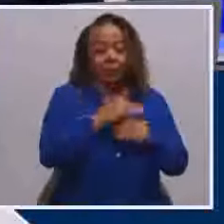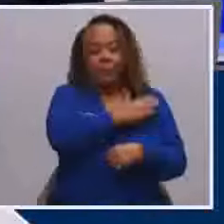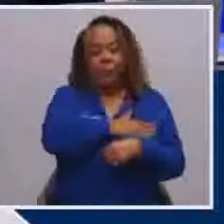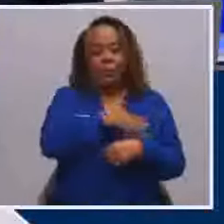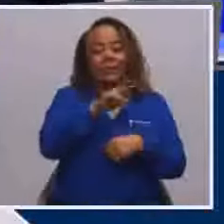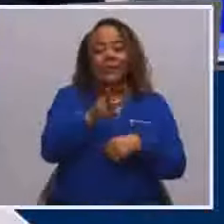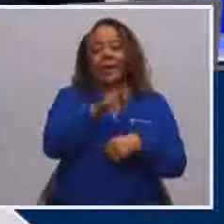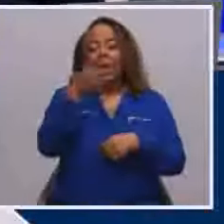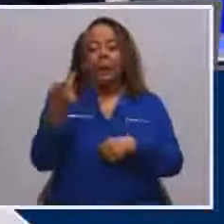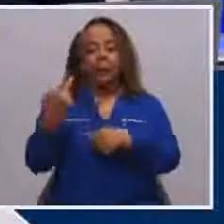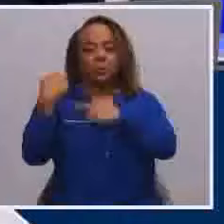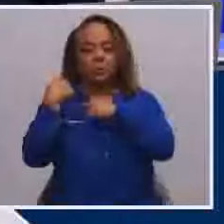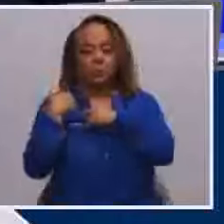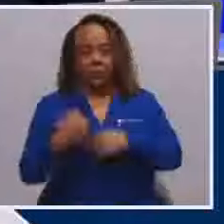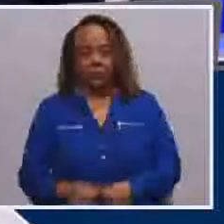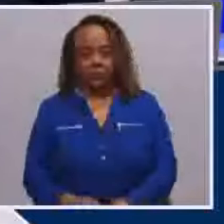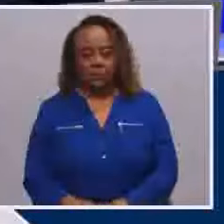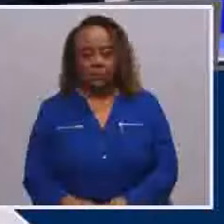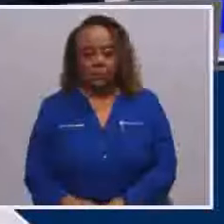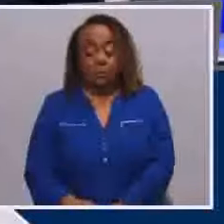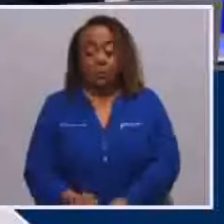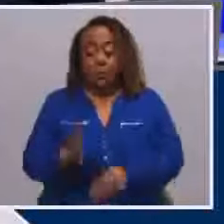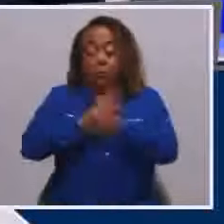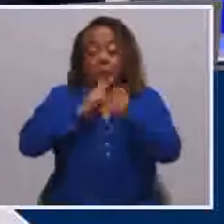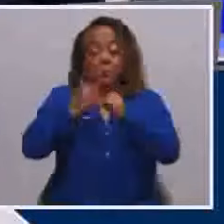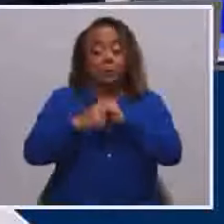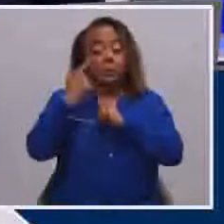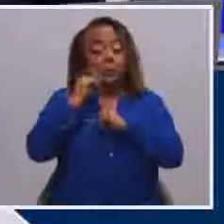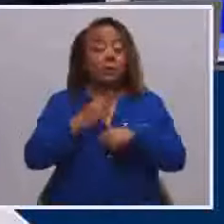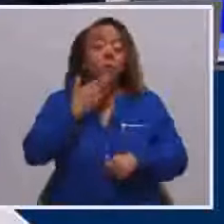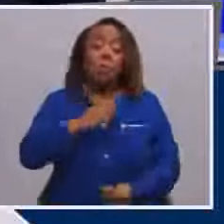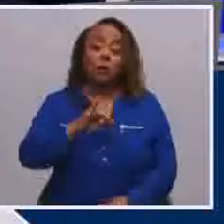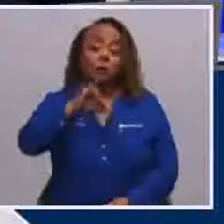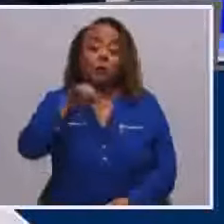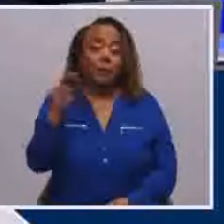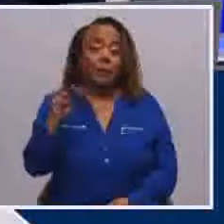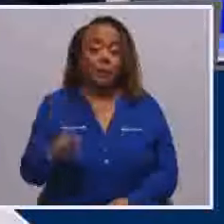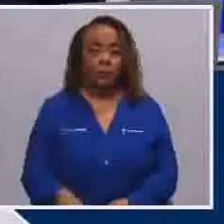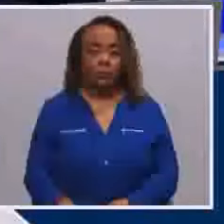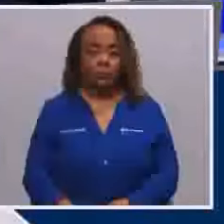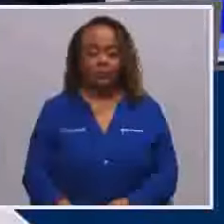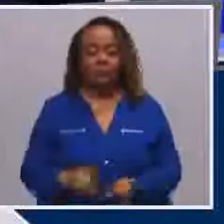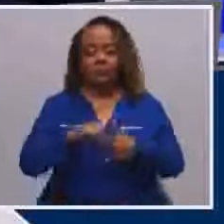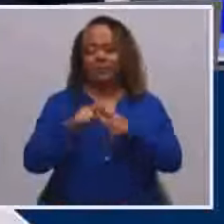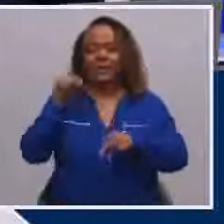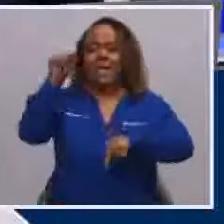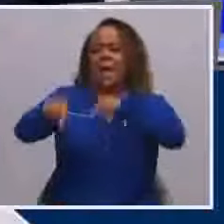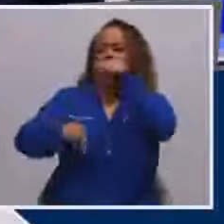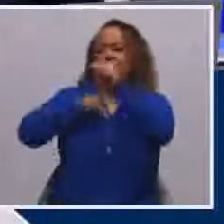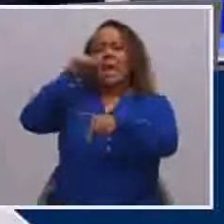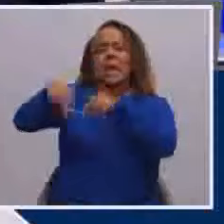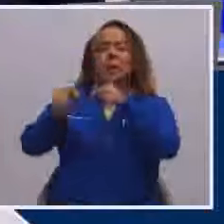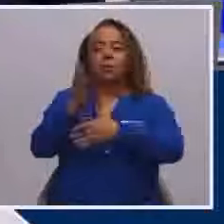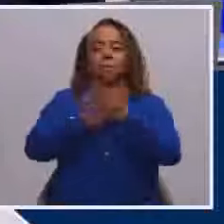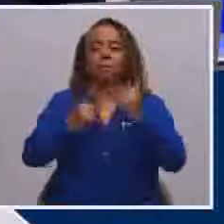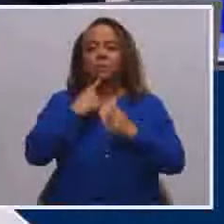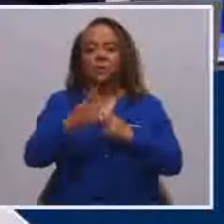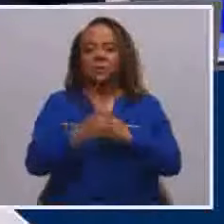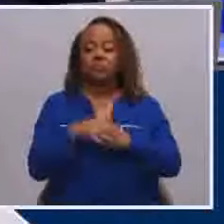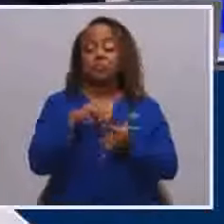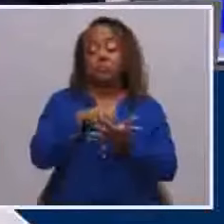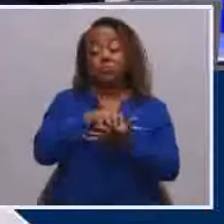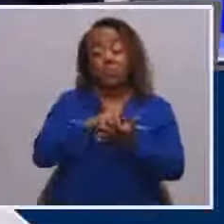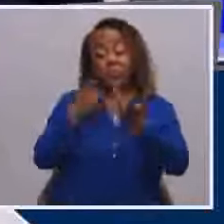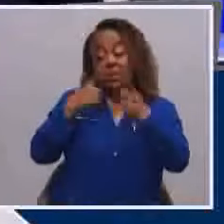aparece des algun desde algunos lados que el Villano McDonald es una cosa increíble porque lo empiezan a atacar a él algunos ponen en manto de duda que